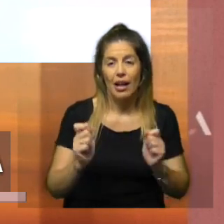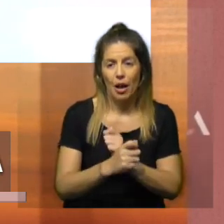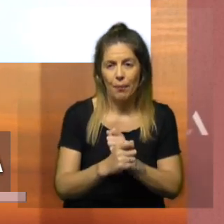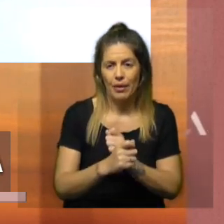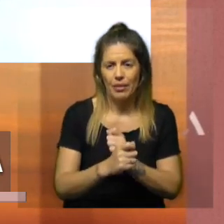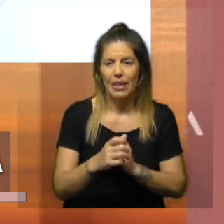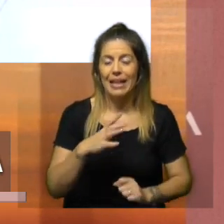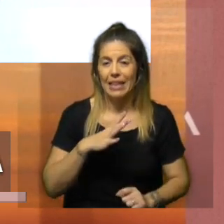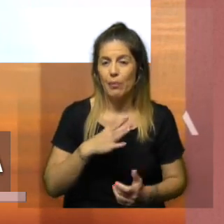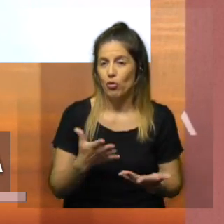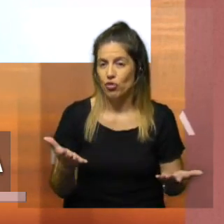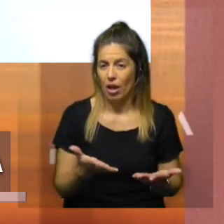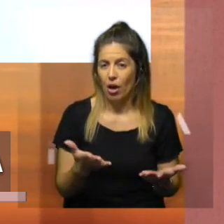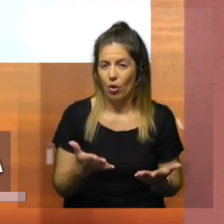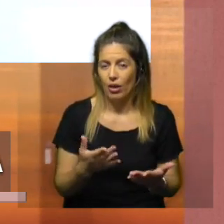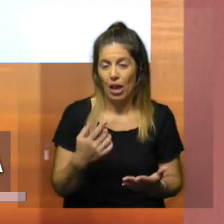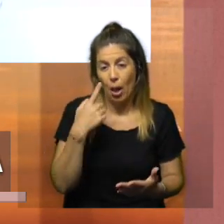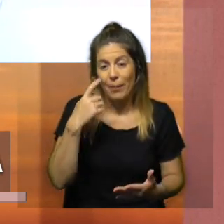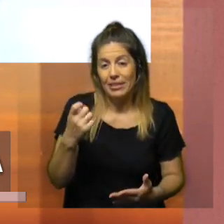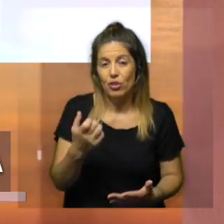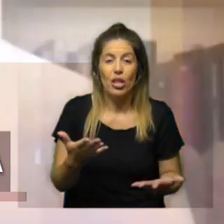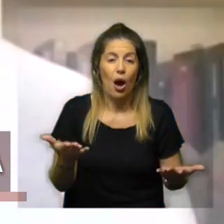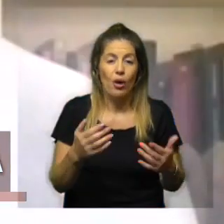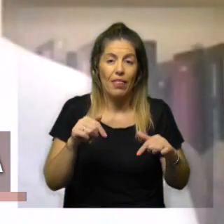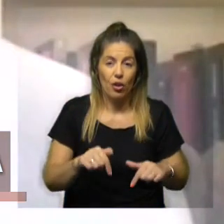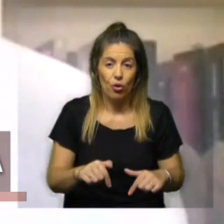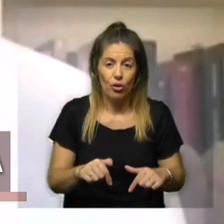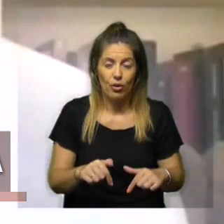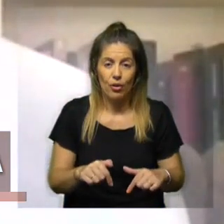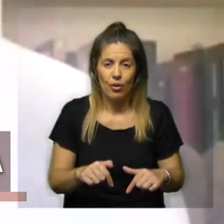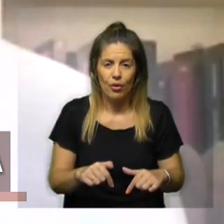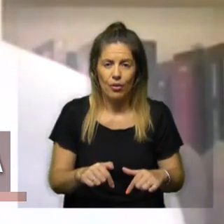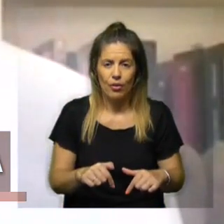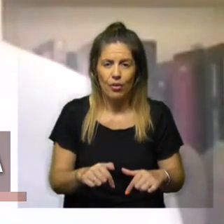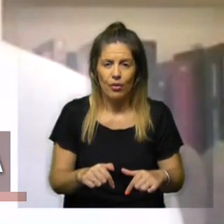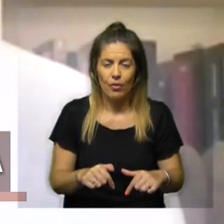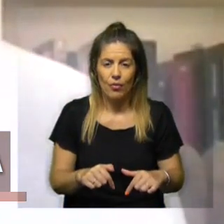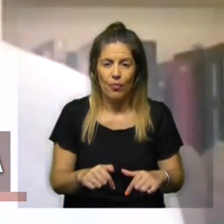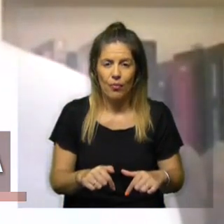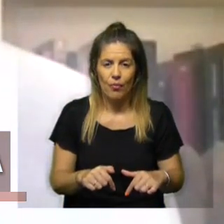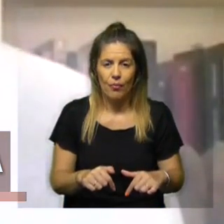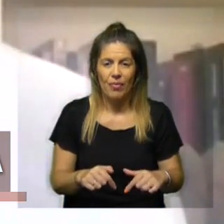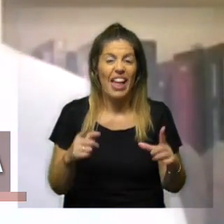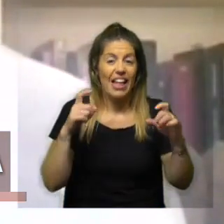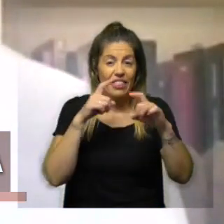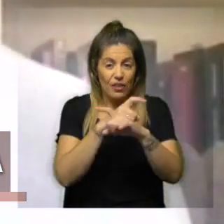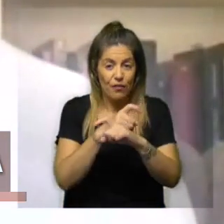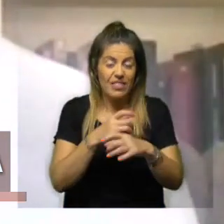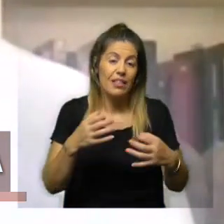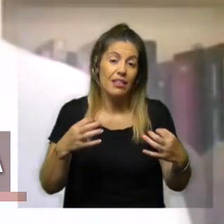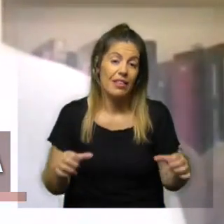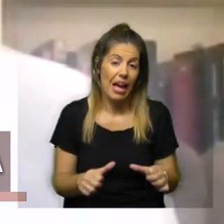tenemos, me parece, por lo menos la percepción que yo tengo de hoy, es bastante, bastante difícil de